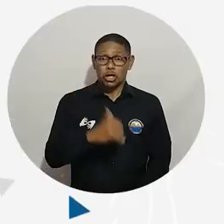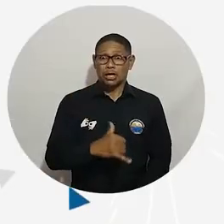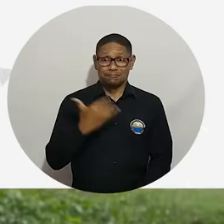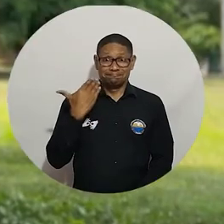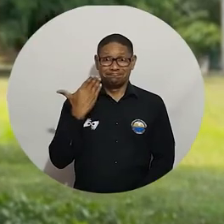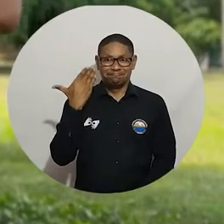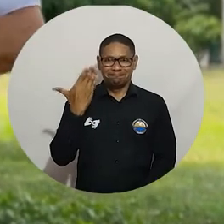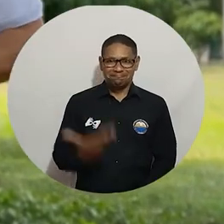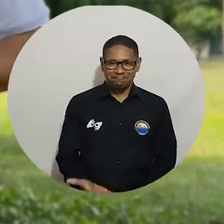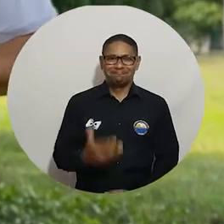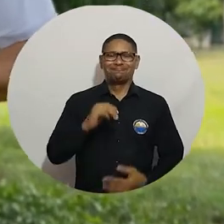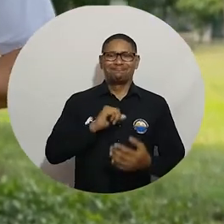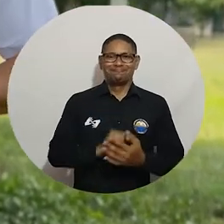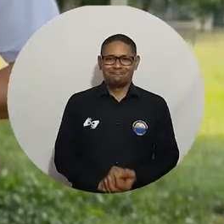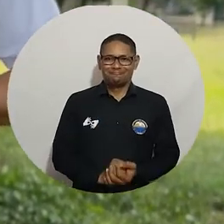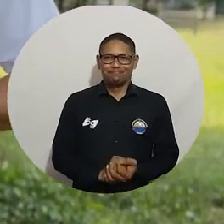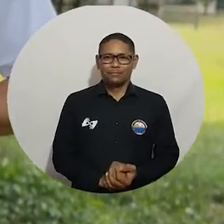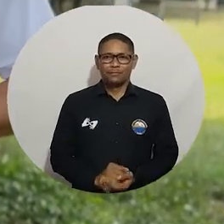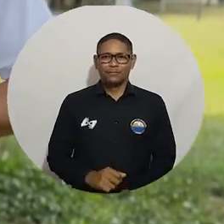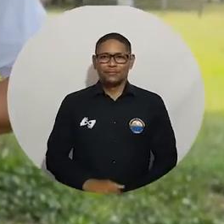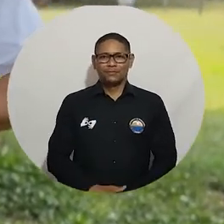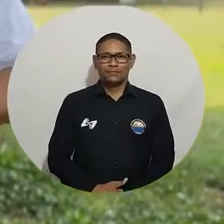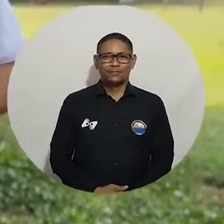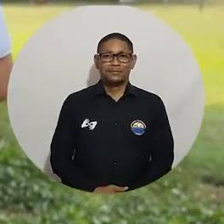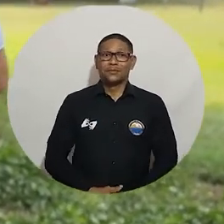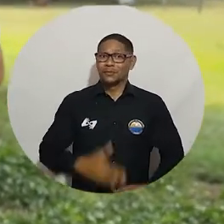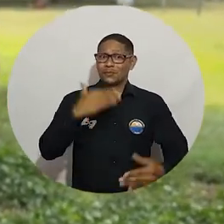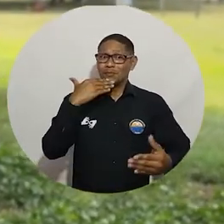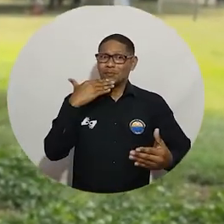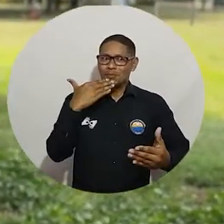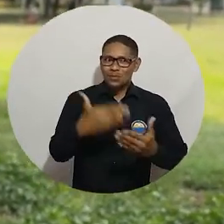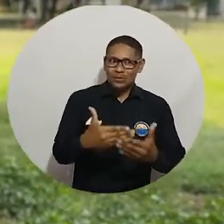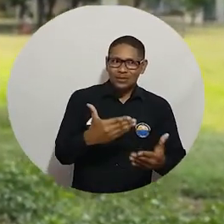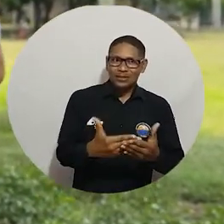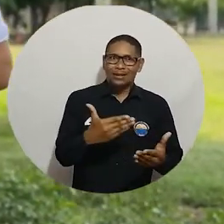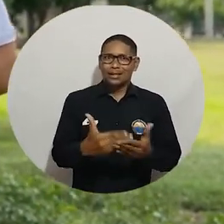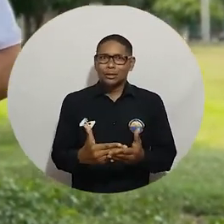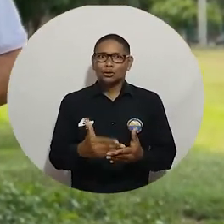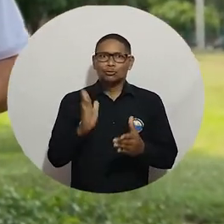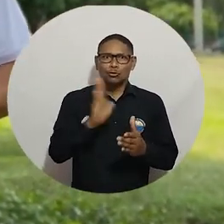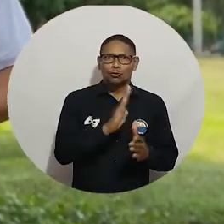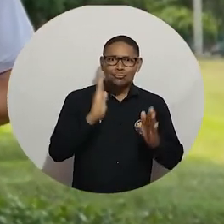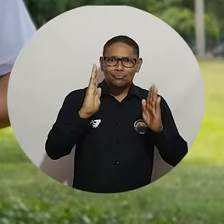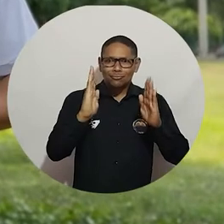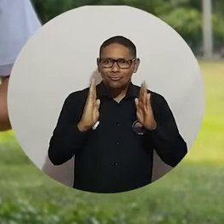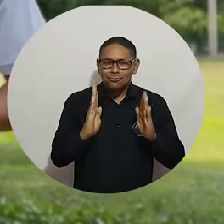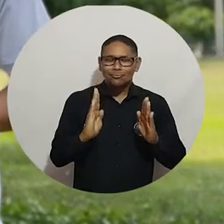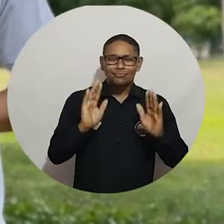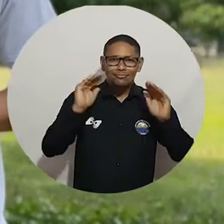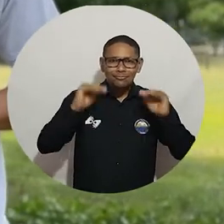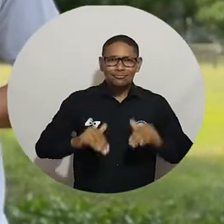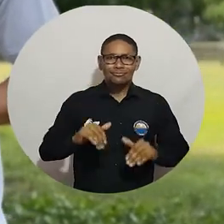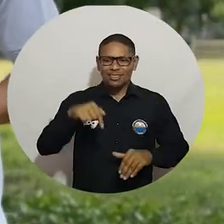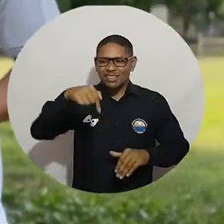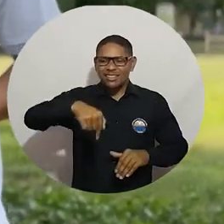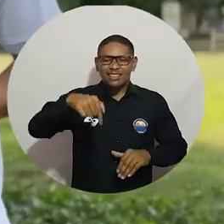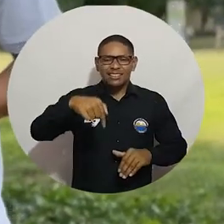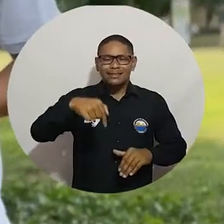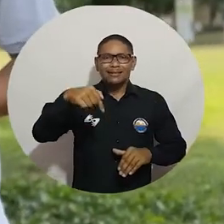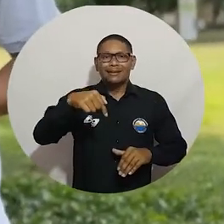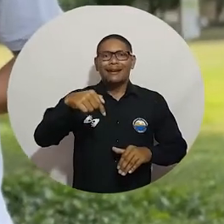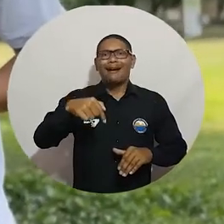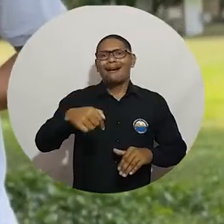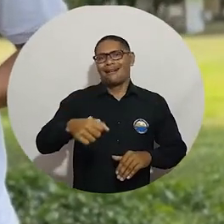Ya estamos de vuelta con ustedes. Gracias por su sintonía. Están viendo el Campus TV, programa institucional de la